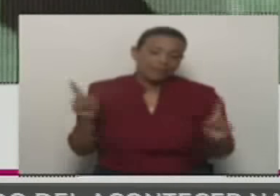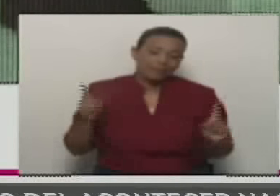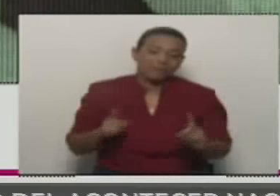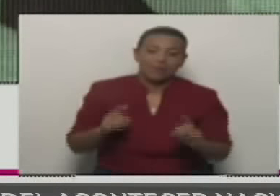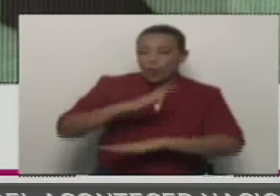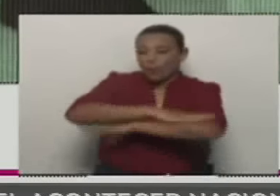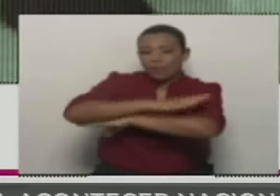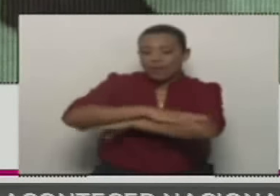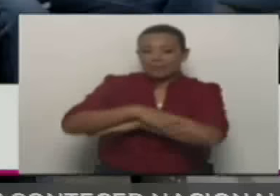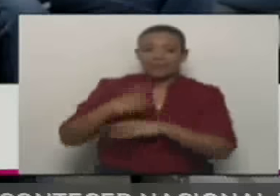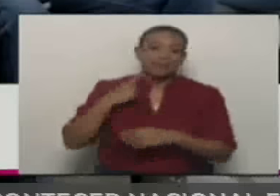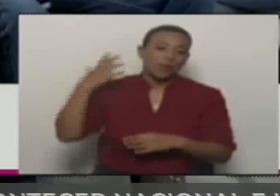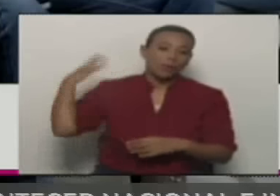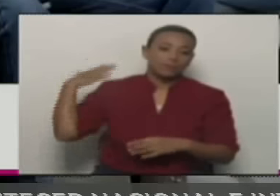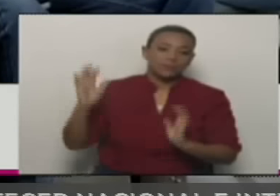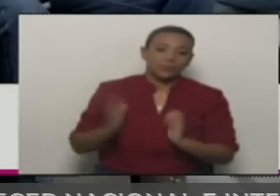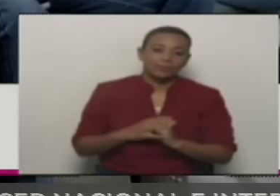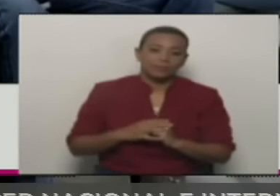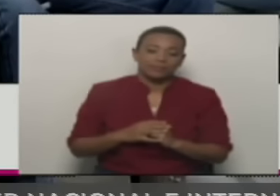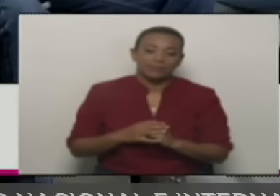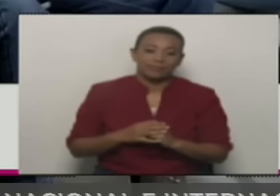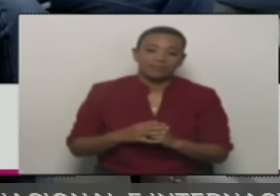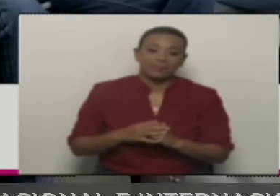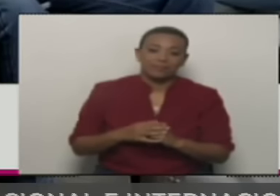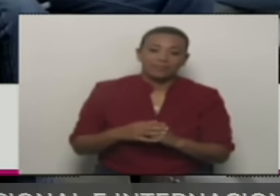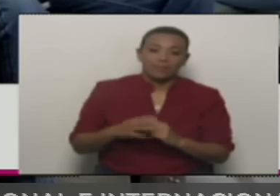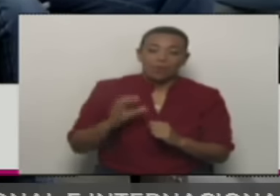Milei viene de la derivación, Castro Soteldo, del Homo nazi,